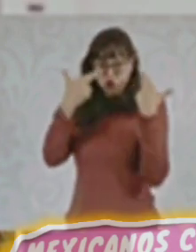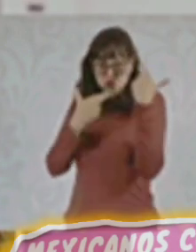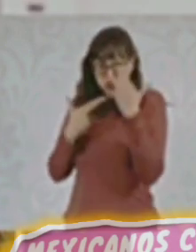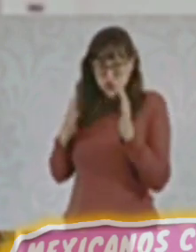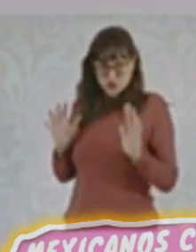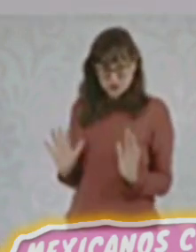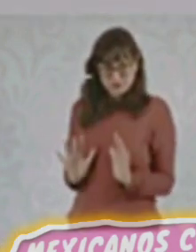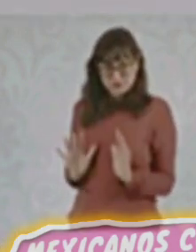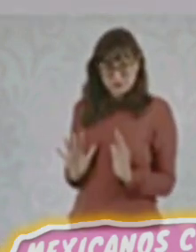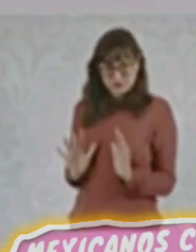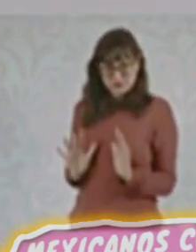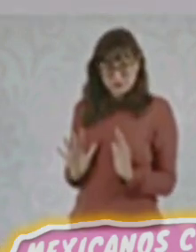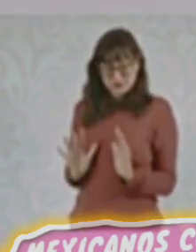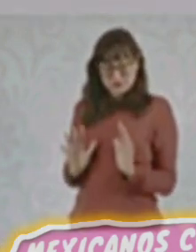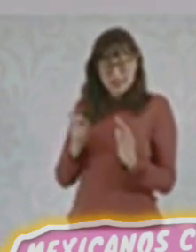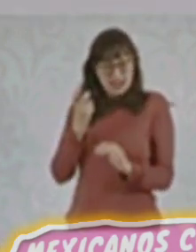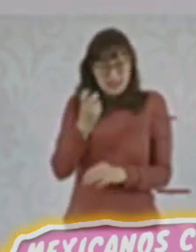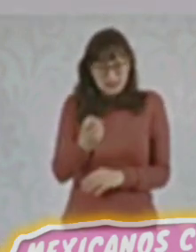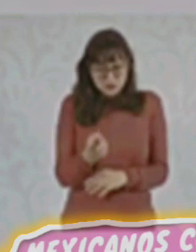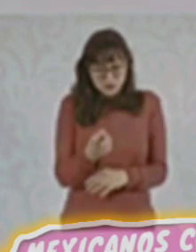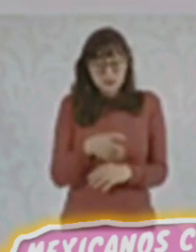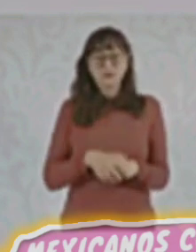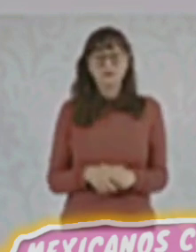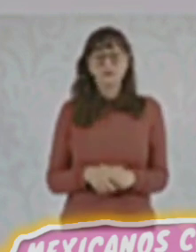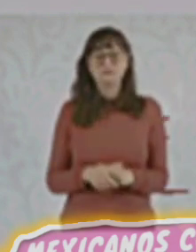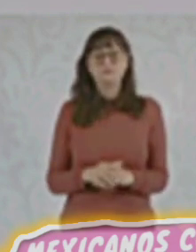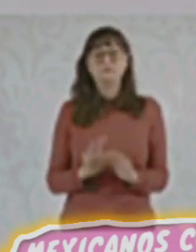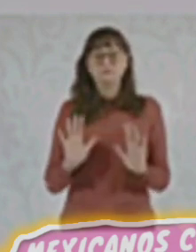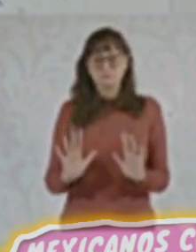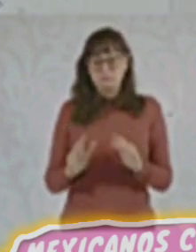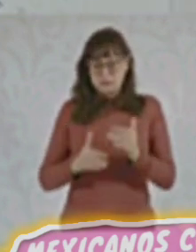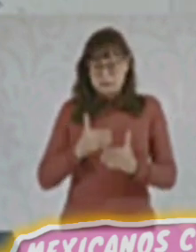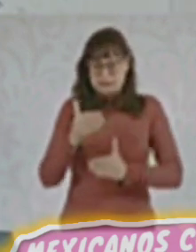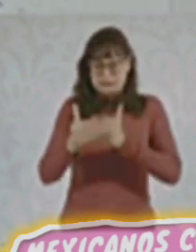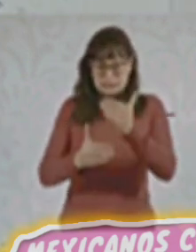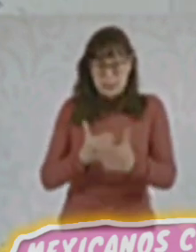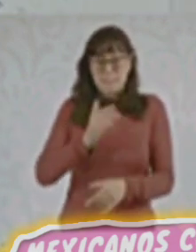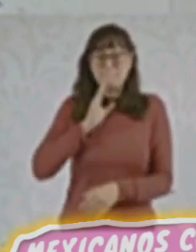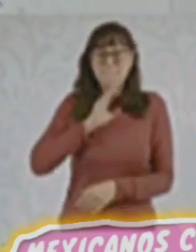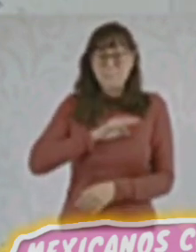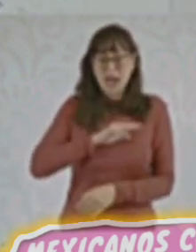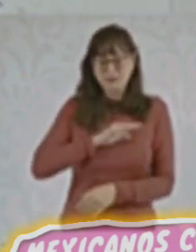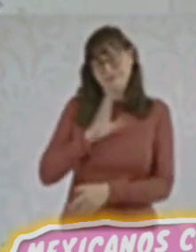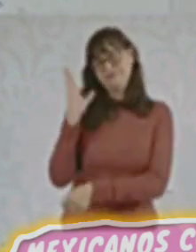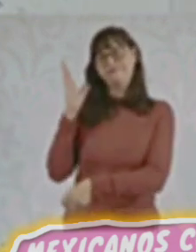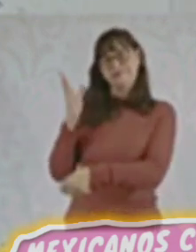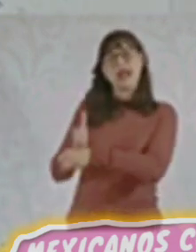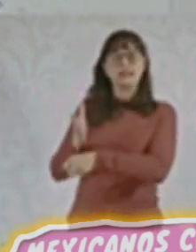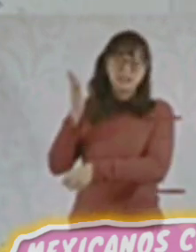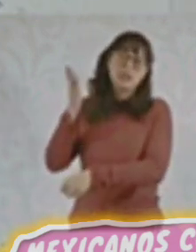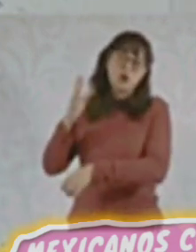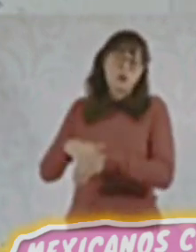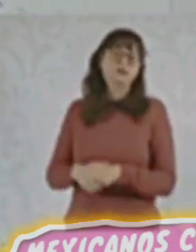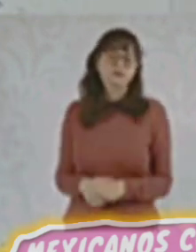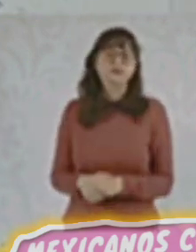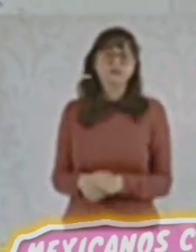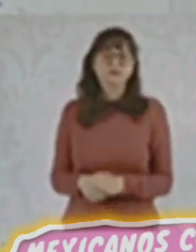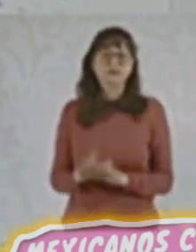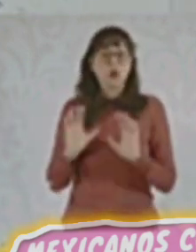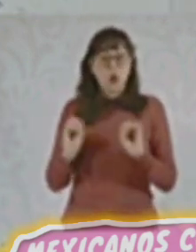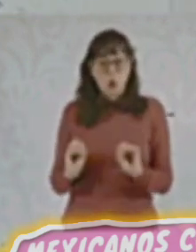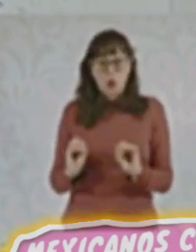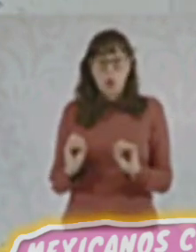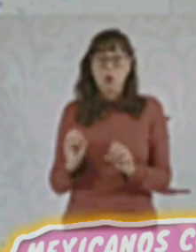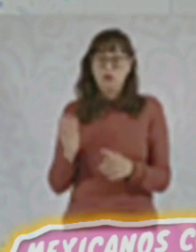solventan o no estas observaciones. Y después, en todo caso, ya vendrían las sanciones administrativas o en su